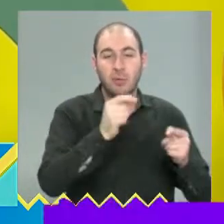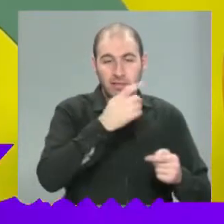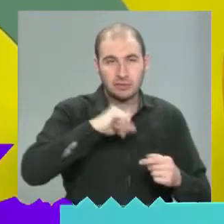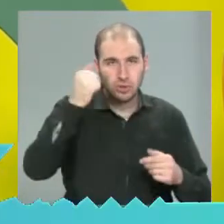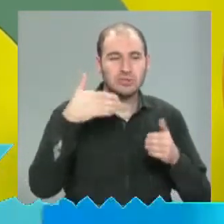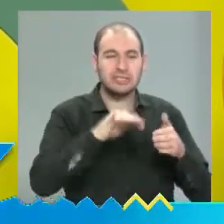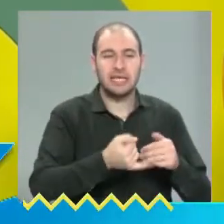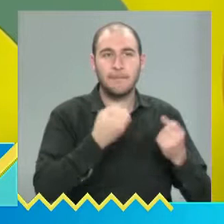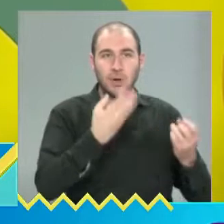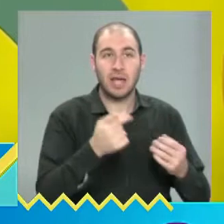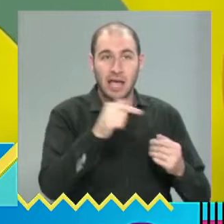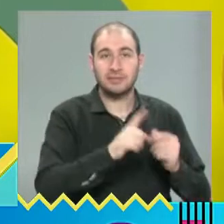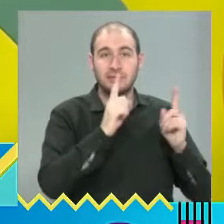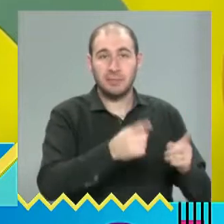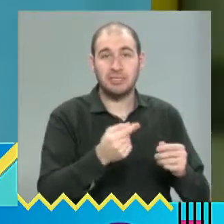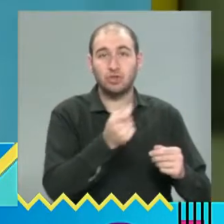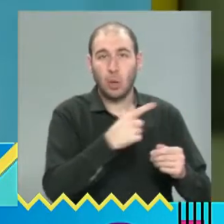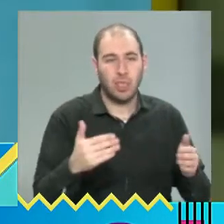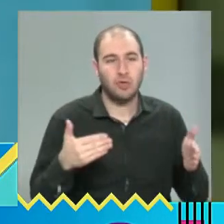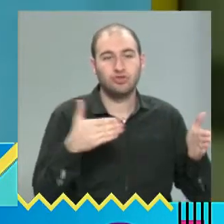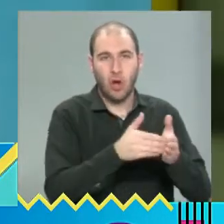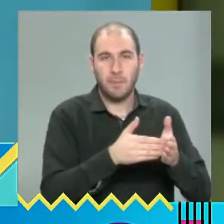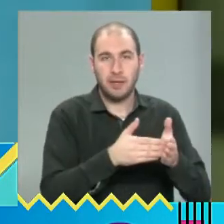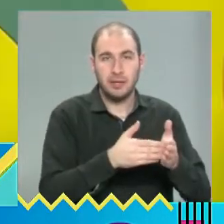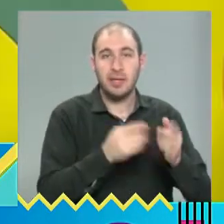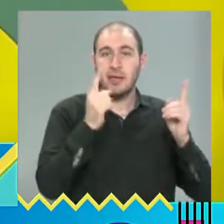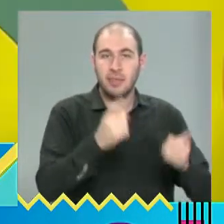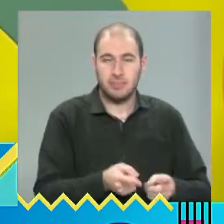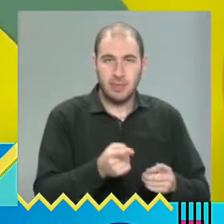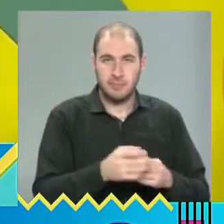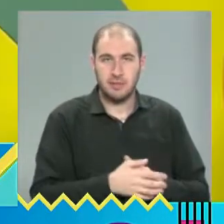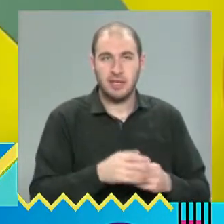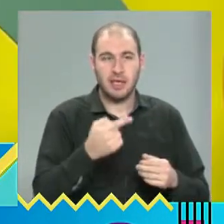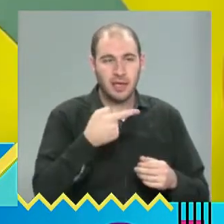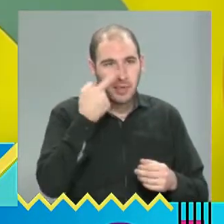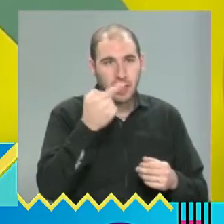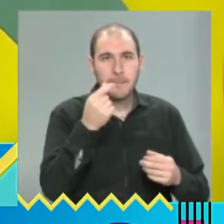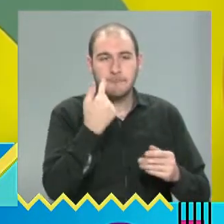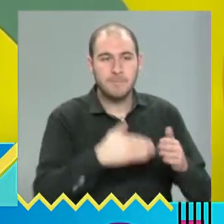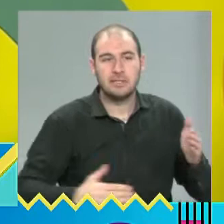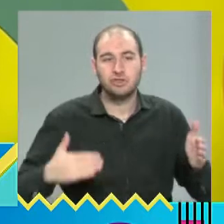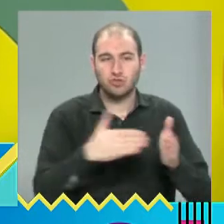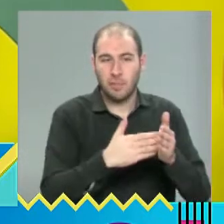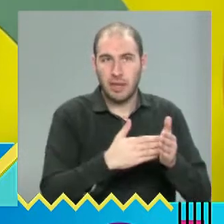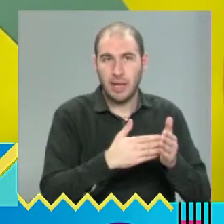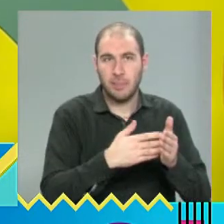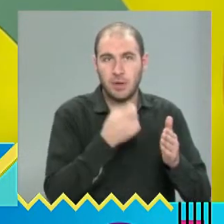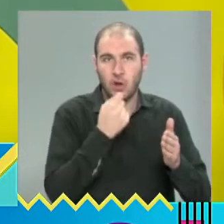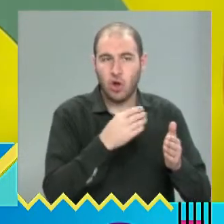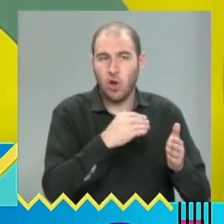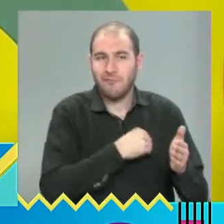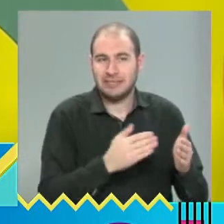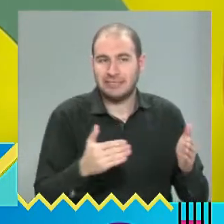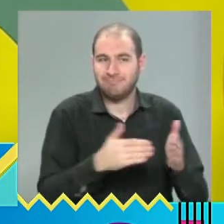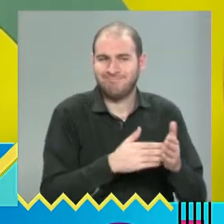Porque con eso también se anclaban salarios y se anclaban también expectativas a la hora de fijar precios. Si no creemos en las